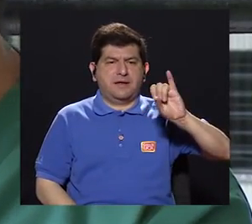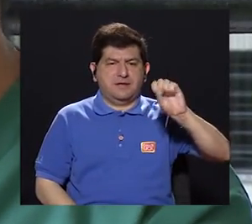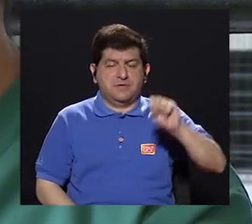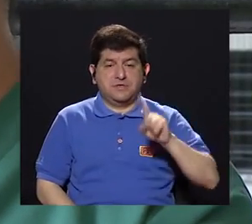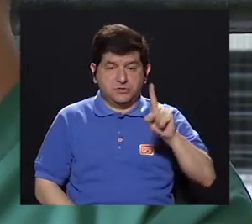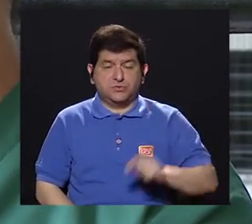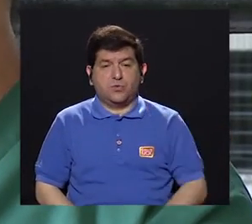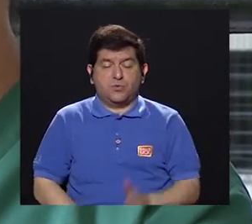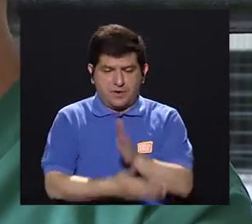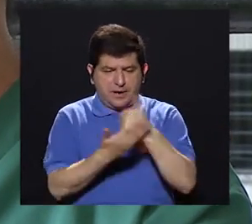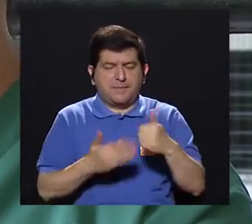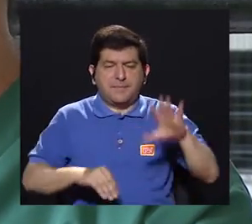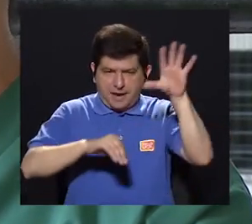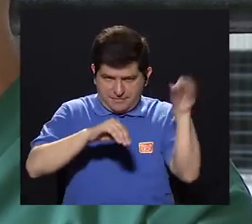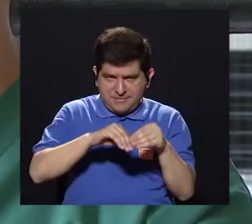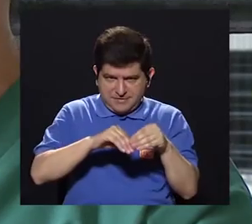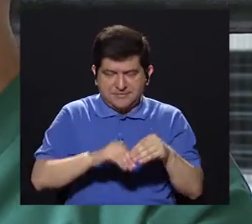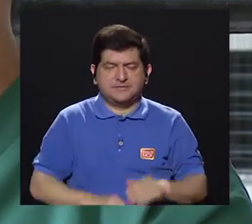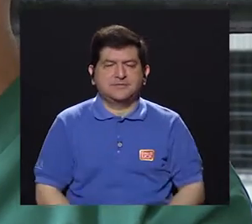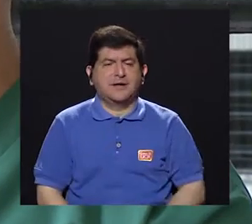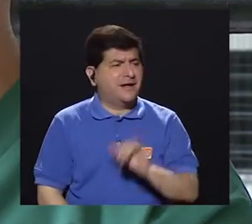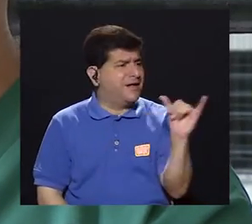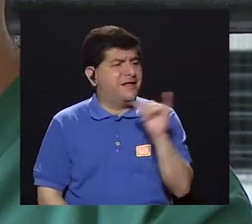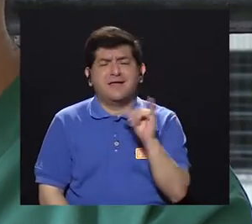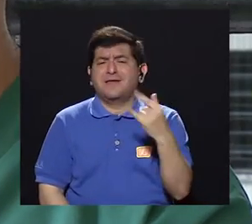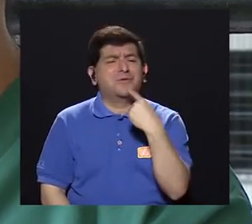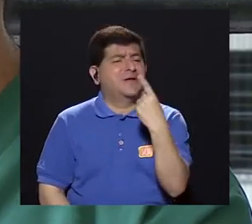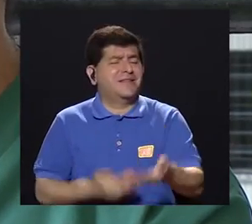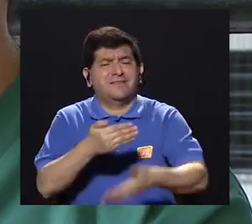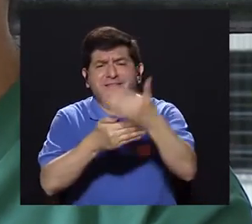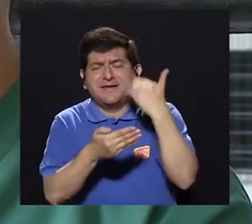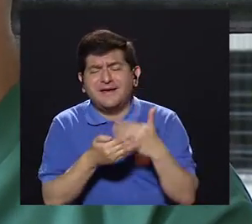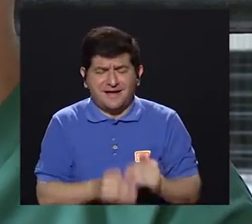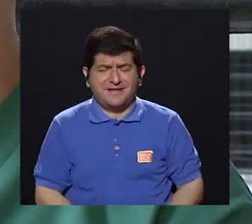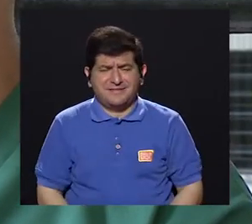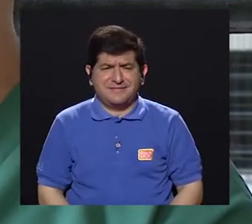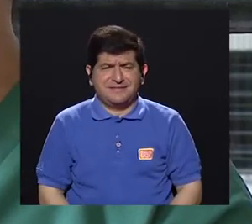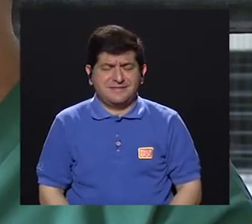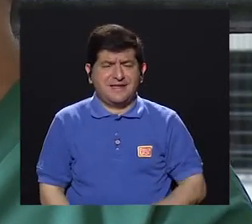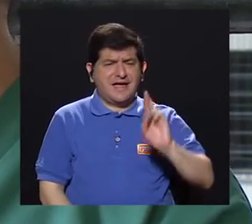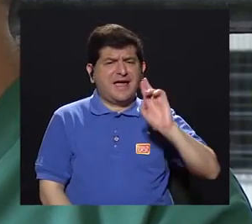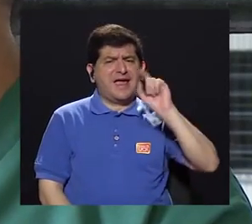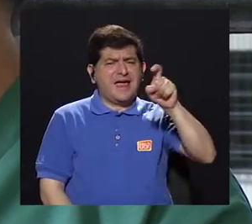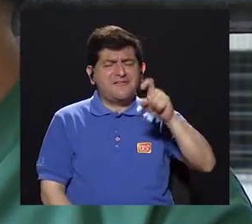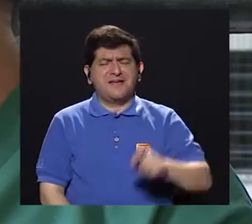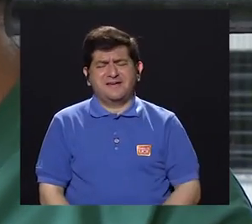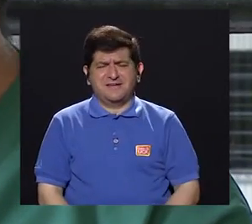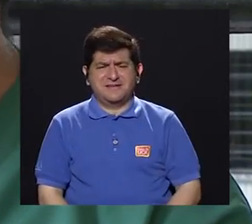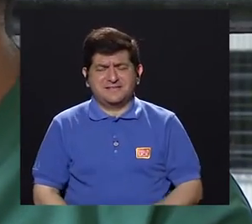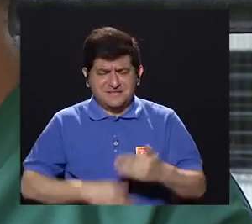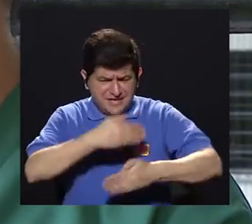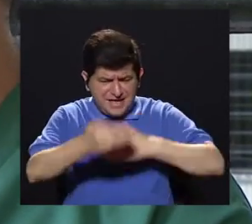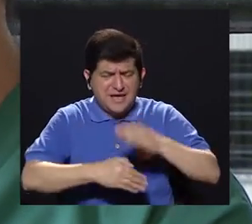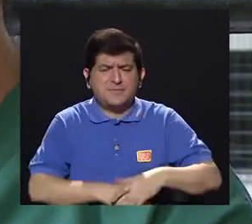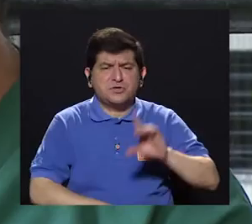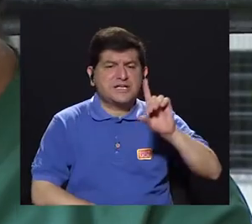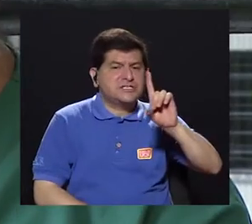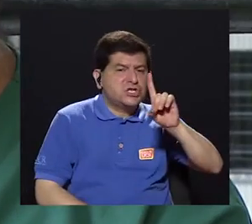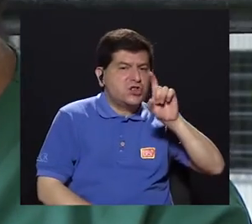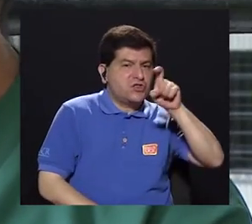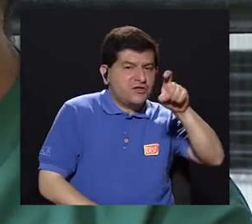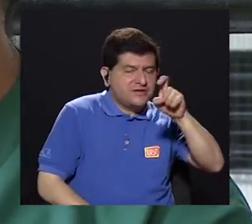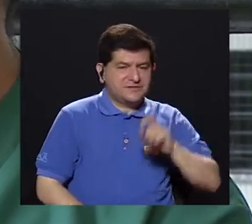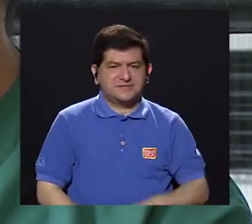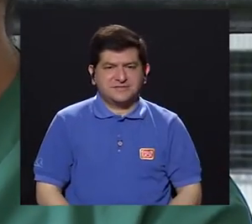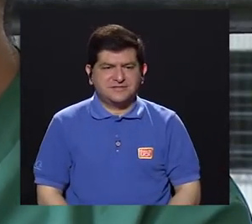adicional, etcétera, etcétera. Igual, como les decía, la radiación que utilizamos en la parte diagnóstica de rayos X, normalmente